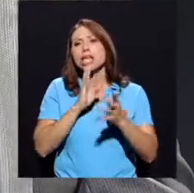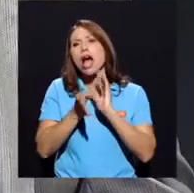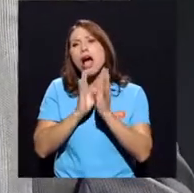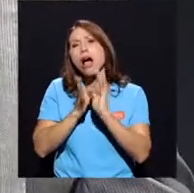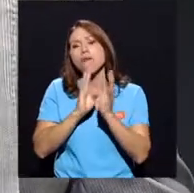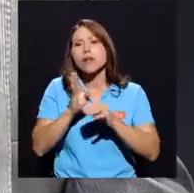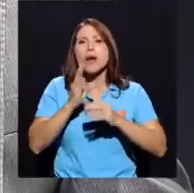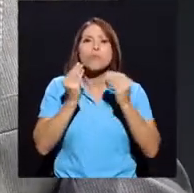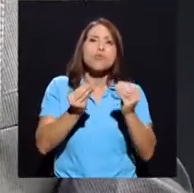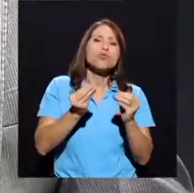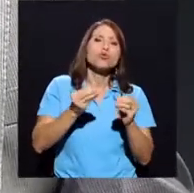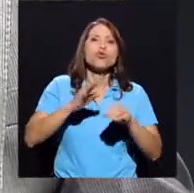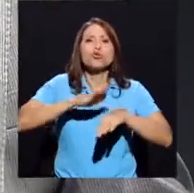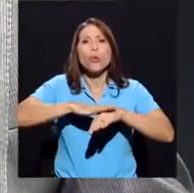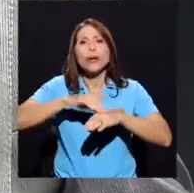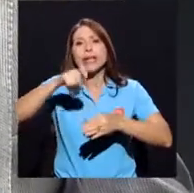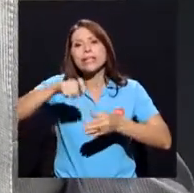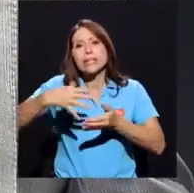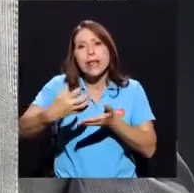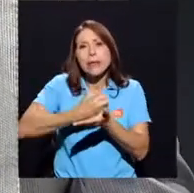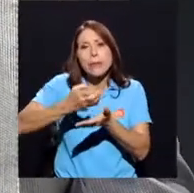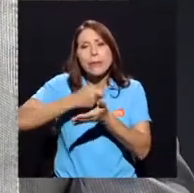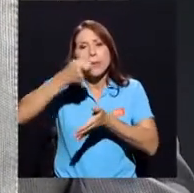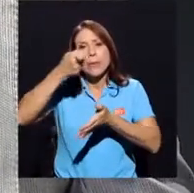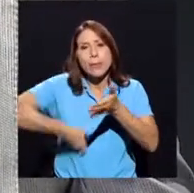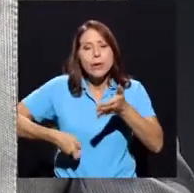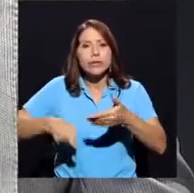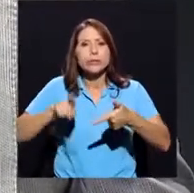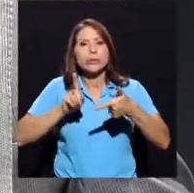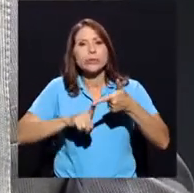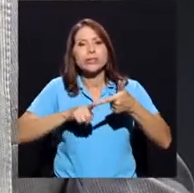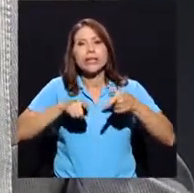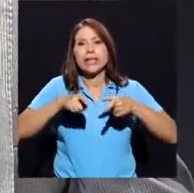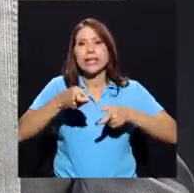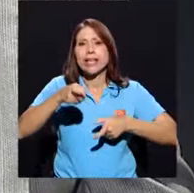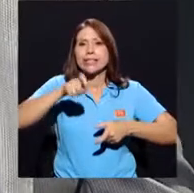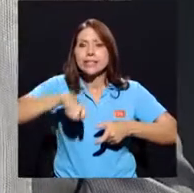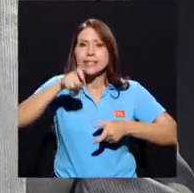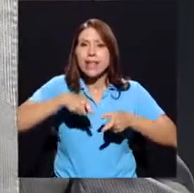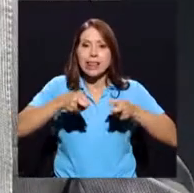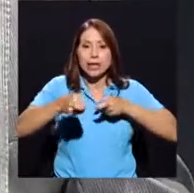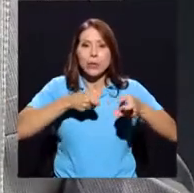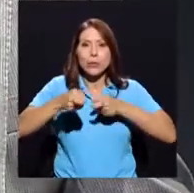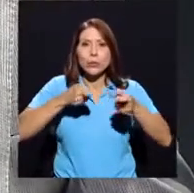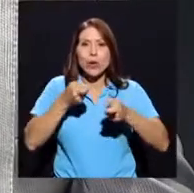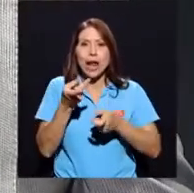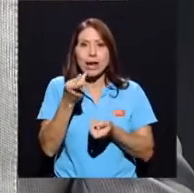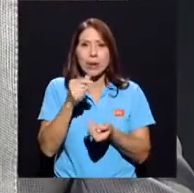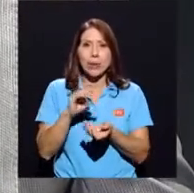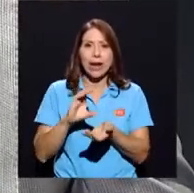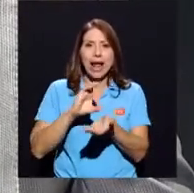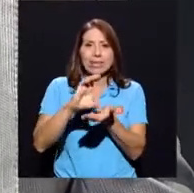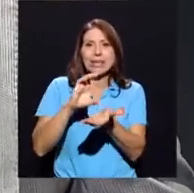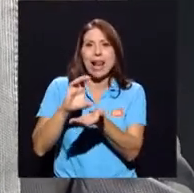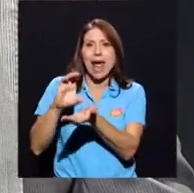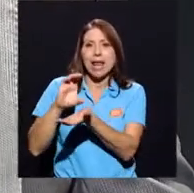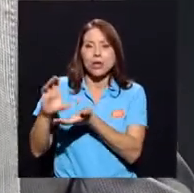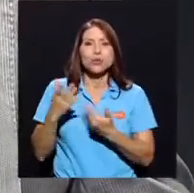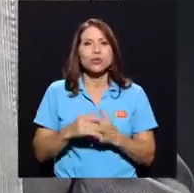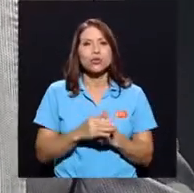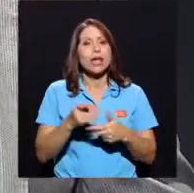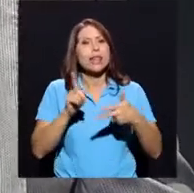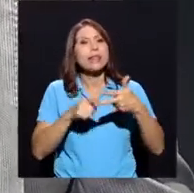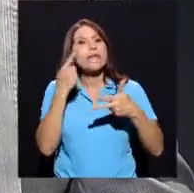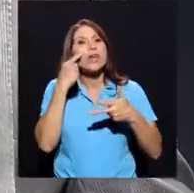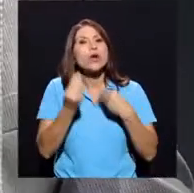la necesidad poner impuestos de la necesidad de controlar el gasto en salarios de ver cómo se hace una reforma